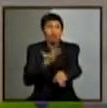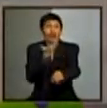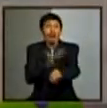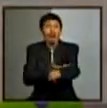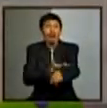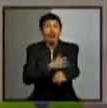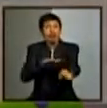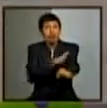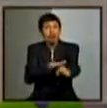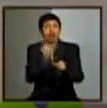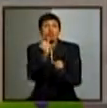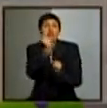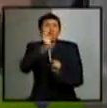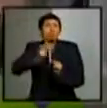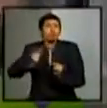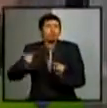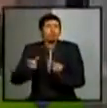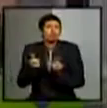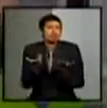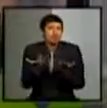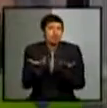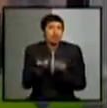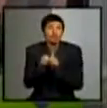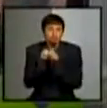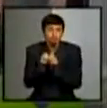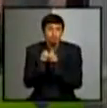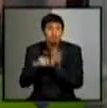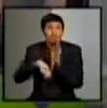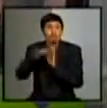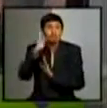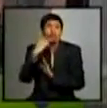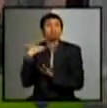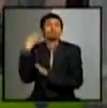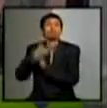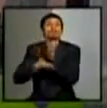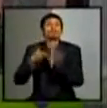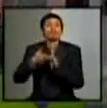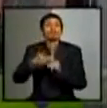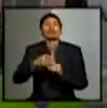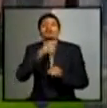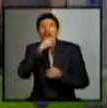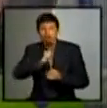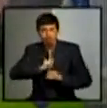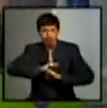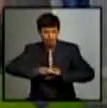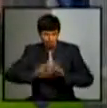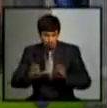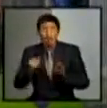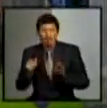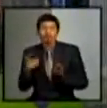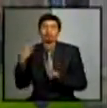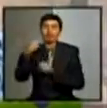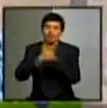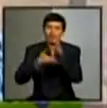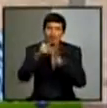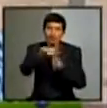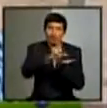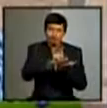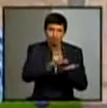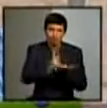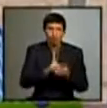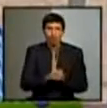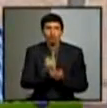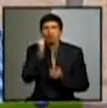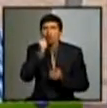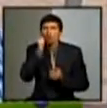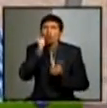no son muchos los visitantes, se espera que la mayor cantidad de turistas desembarque después de Navidad por estos lados. Todos los días